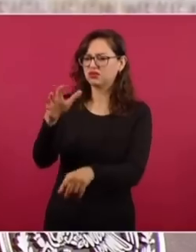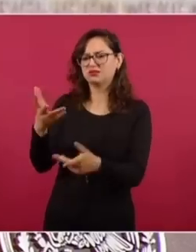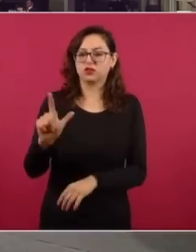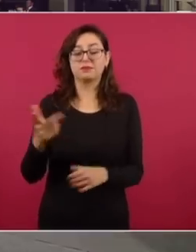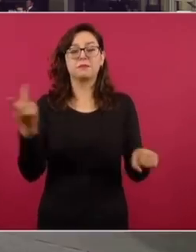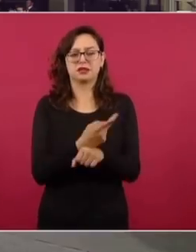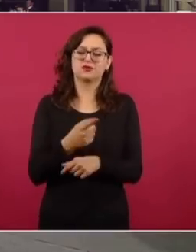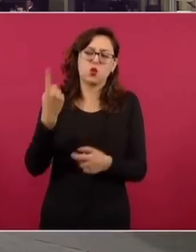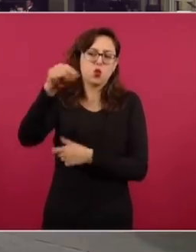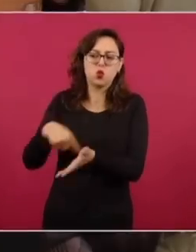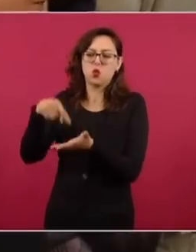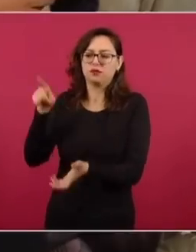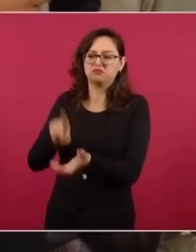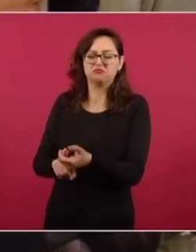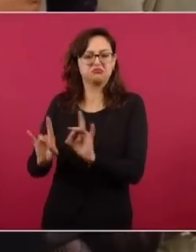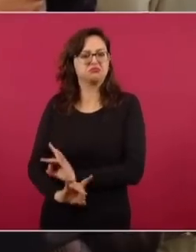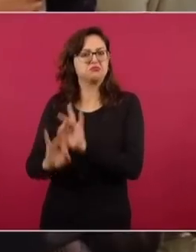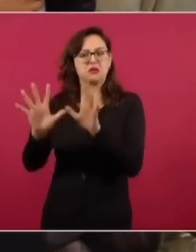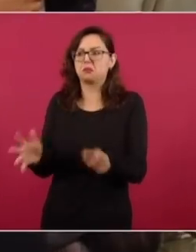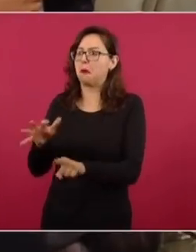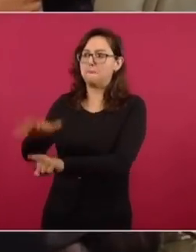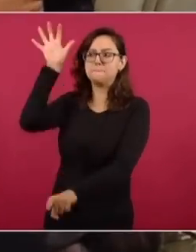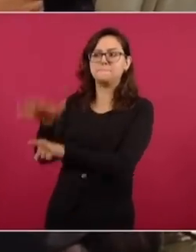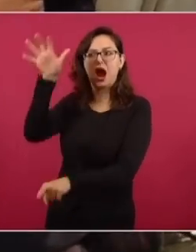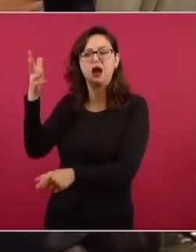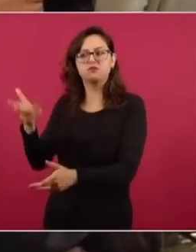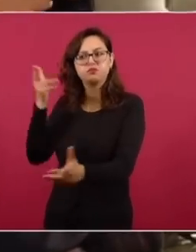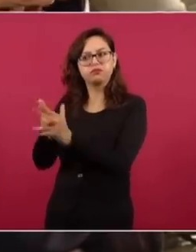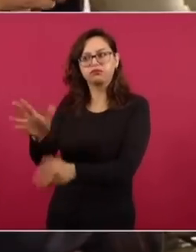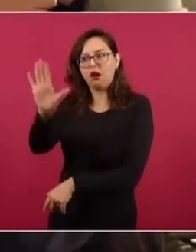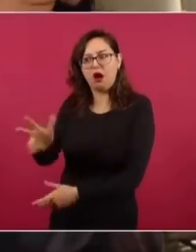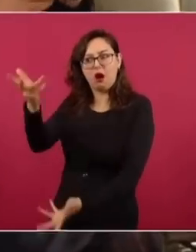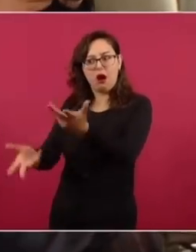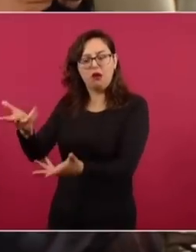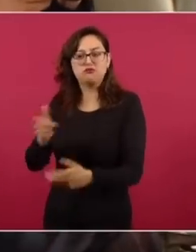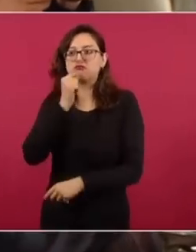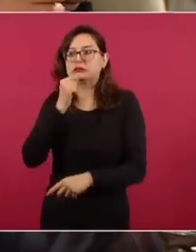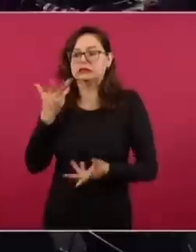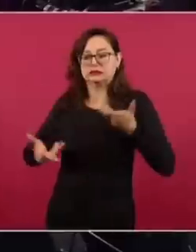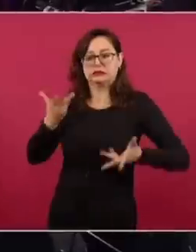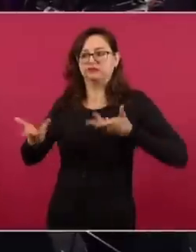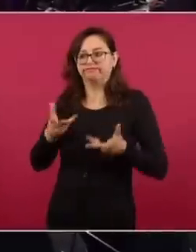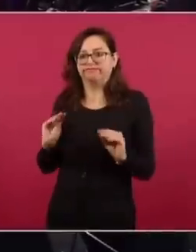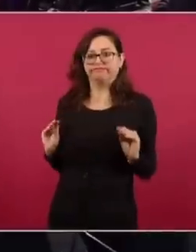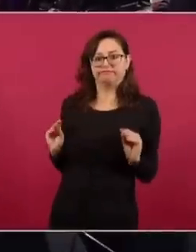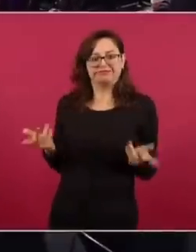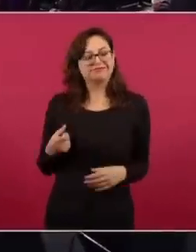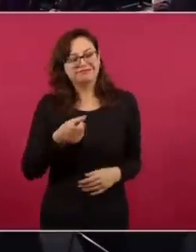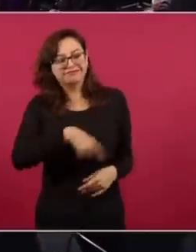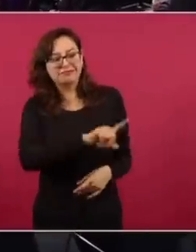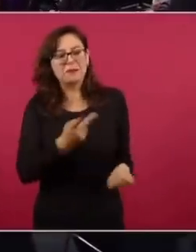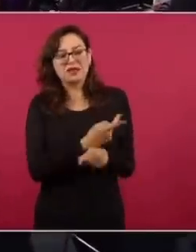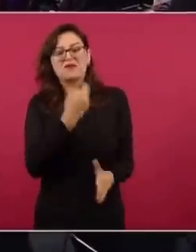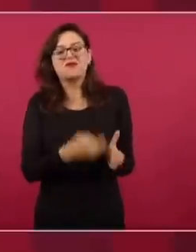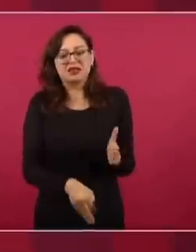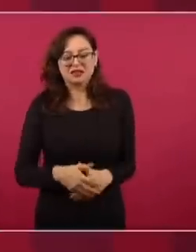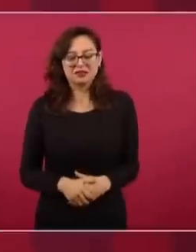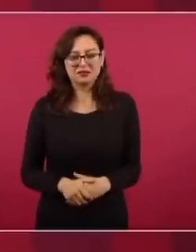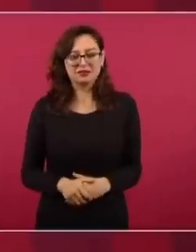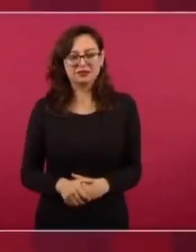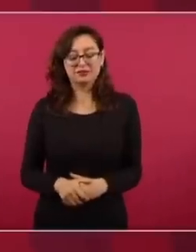vienen de lejos. ¿Qué es lo que está haciendo falta para poder realmente ellos contener este tipo de situaciones? Miren, el país